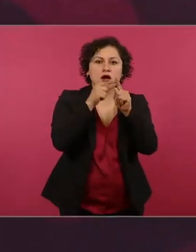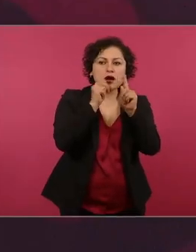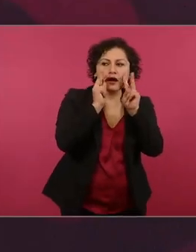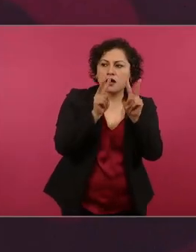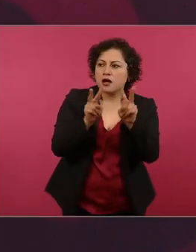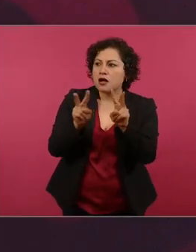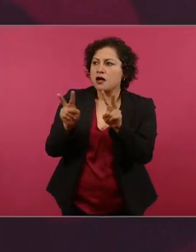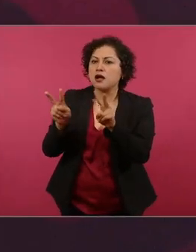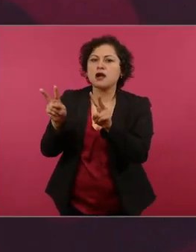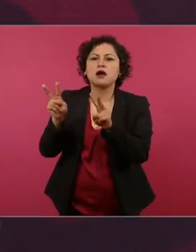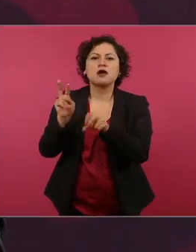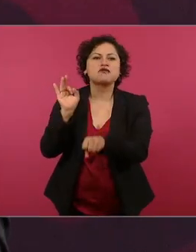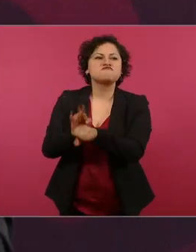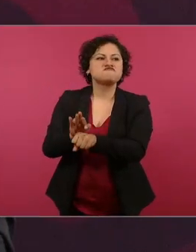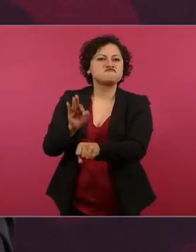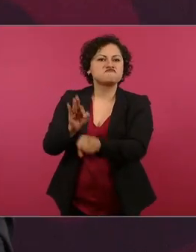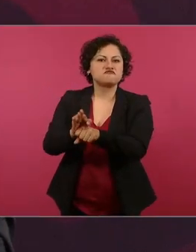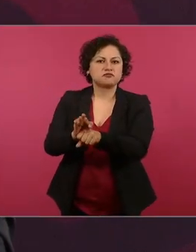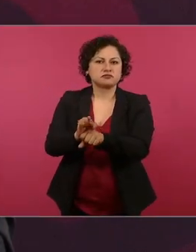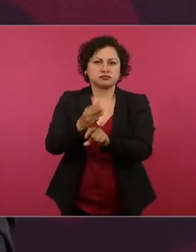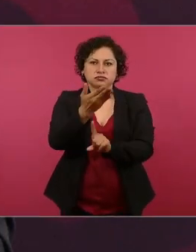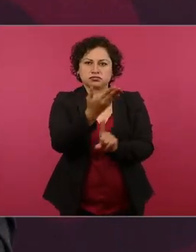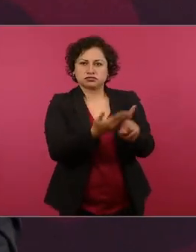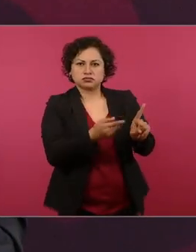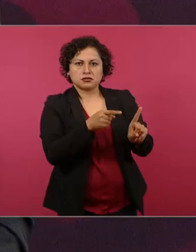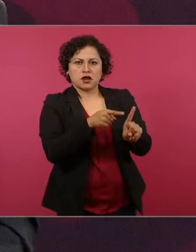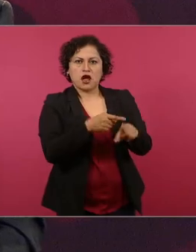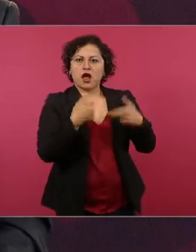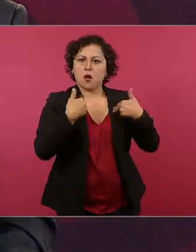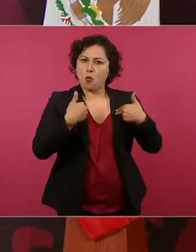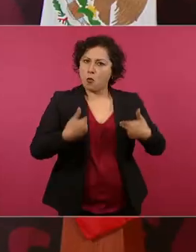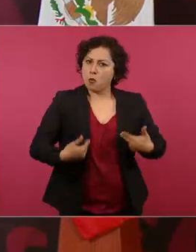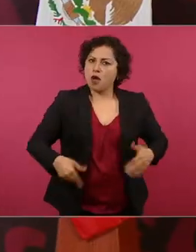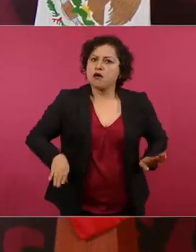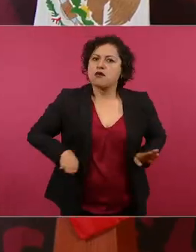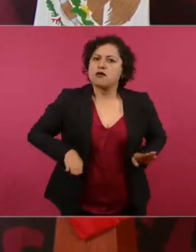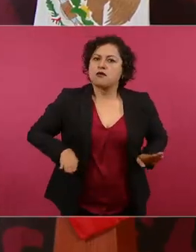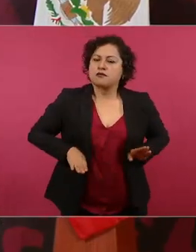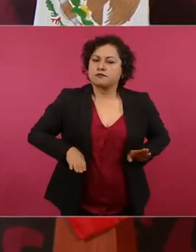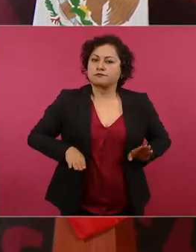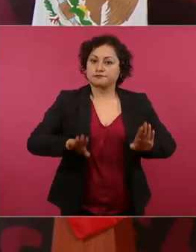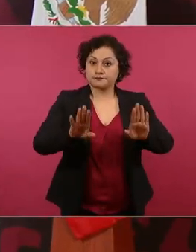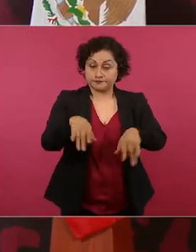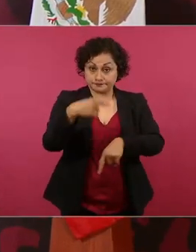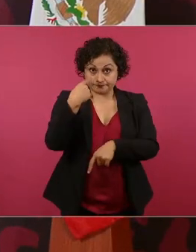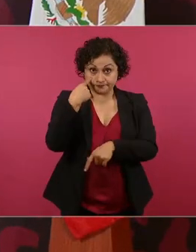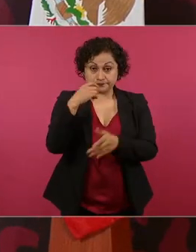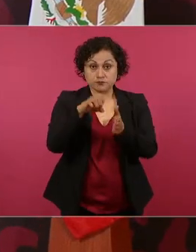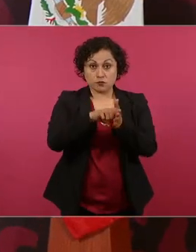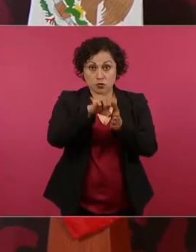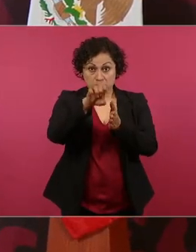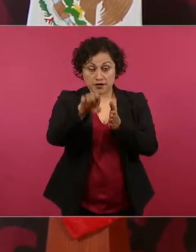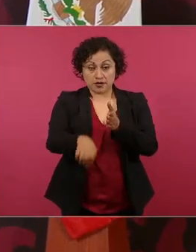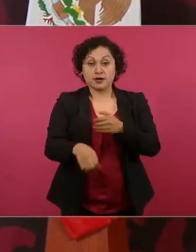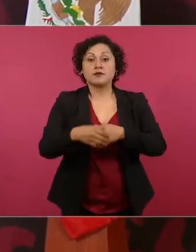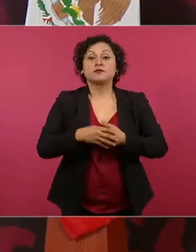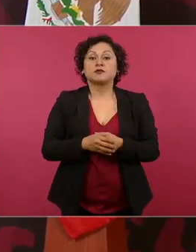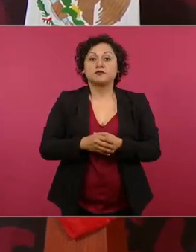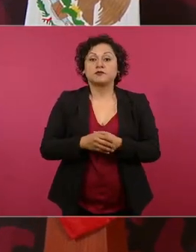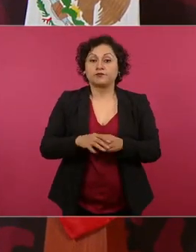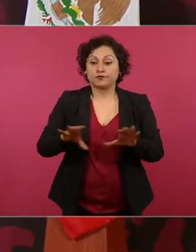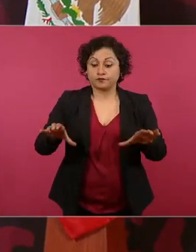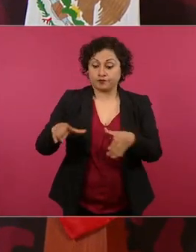que demuestran su humanismo. Por ejemplo, cuando la huelga de Río